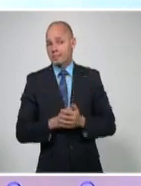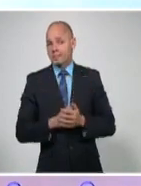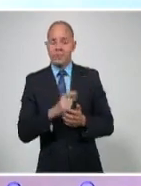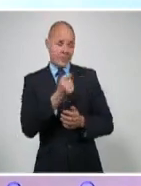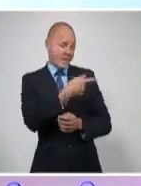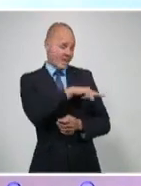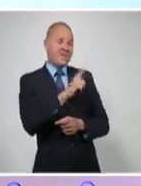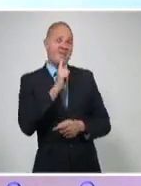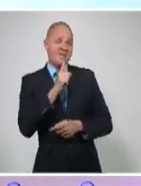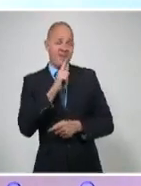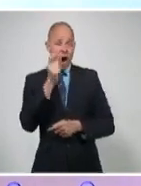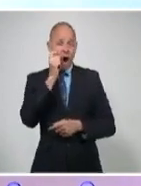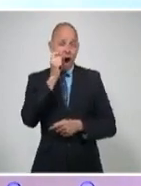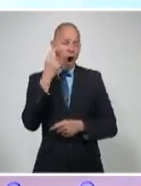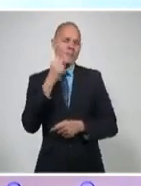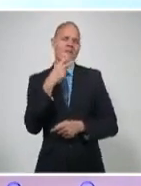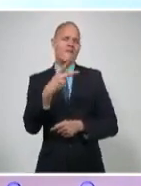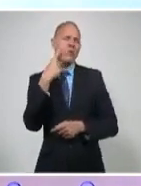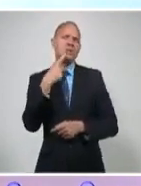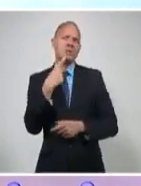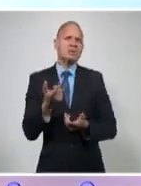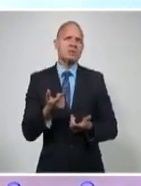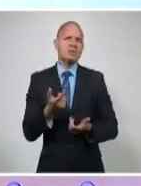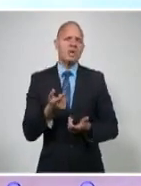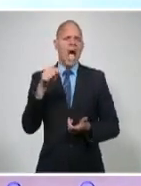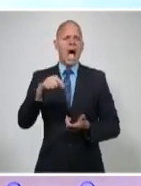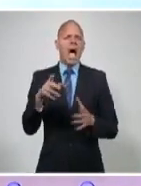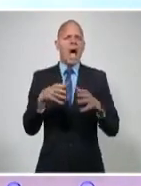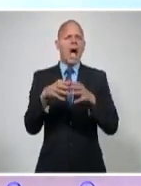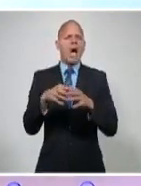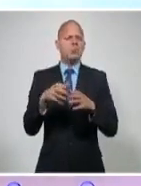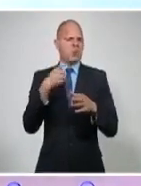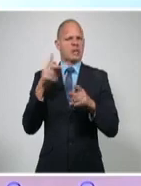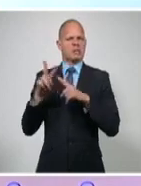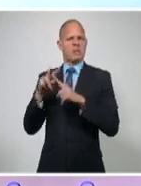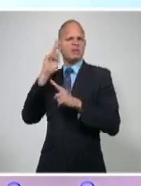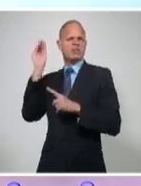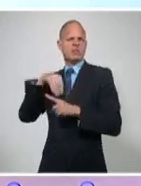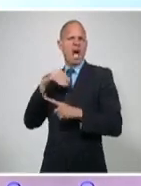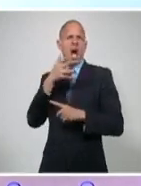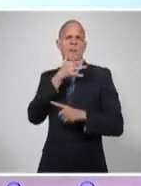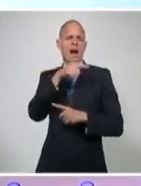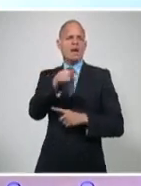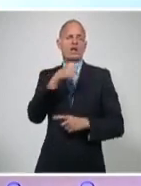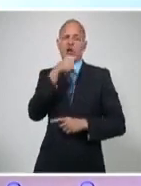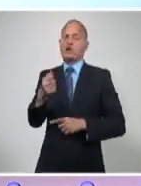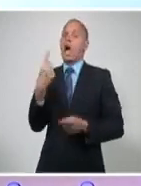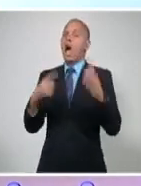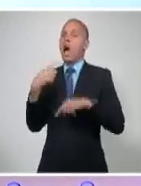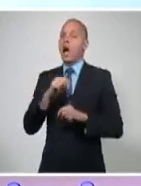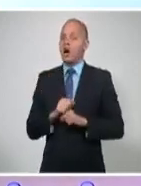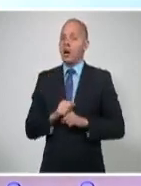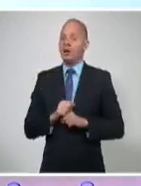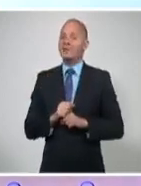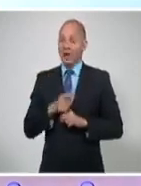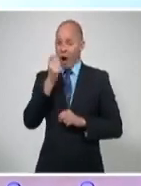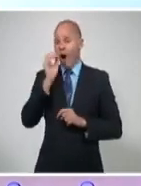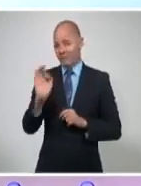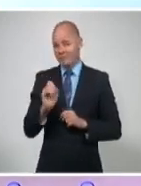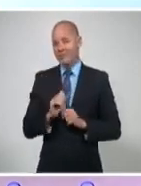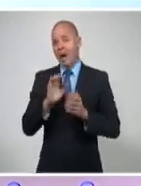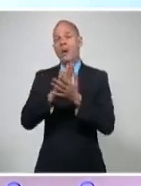de información entre ellos. Bueno, quizás ahora habría que preocuparse un poco más. Voy a tratar de resumir la estructura, que tal vez